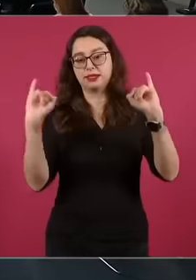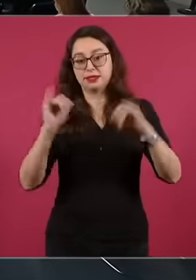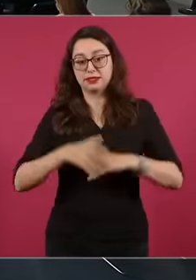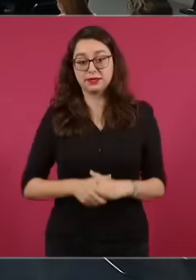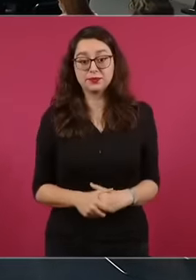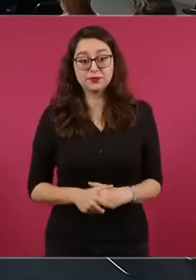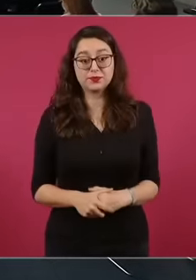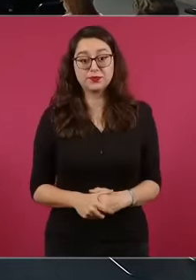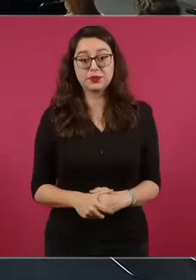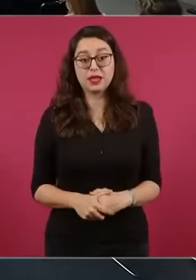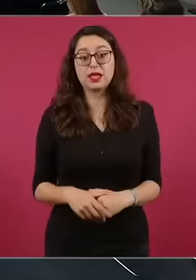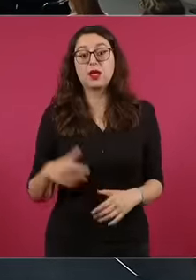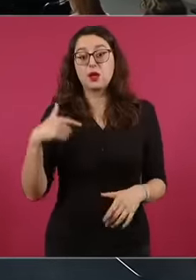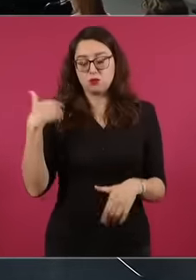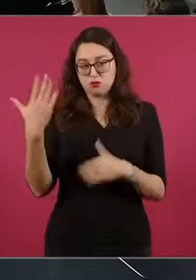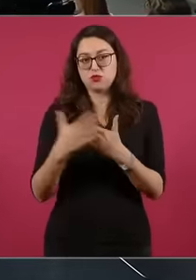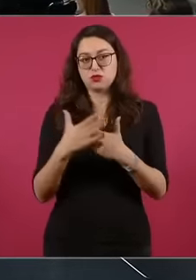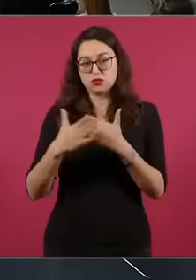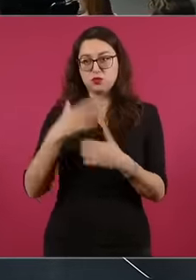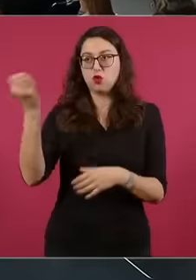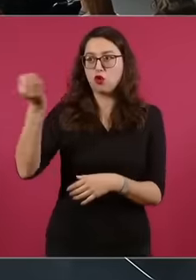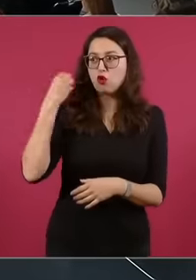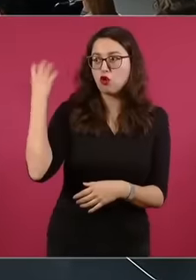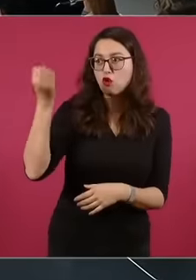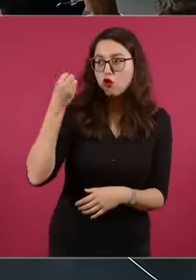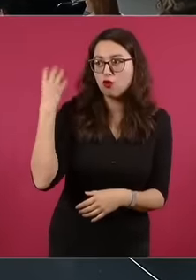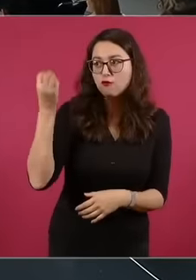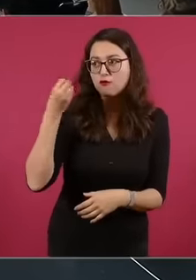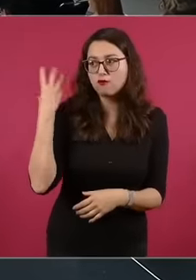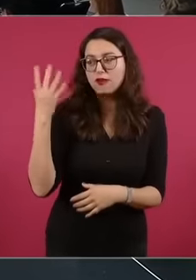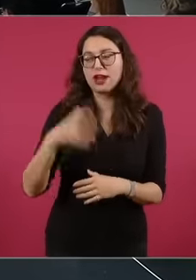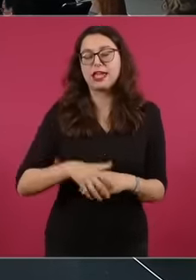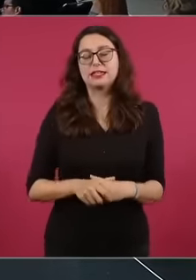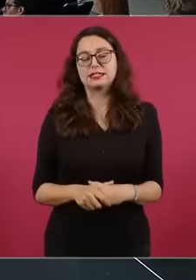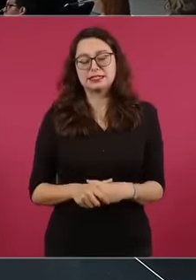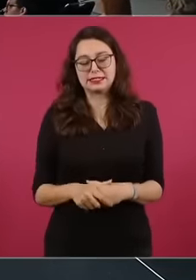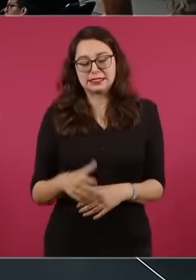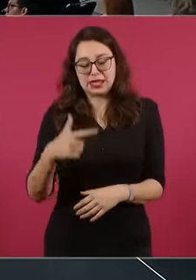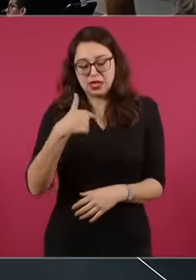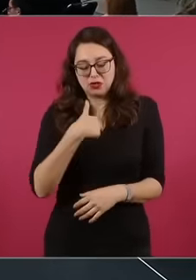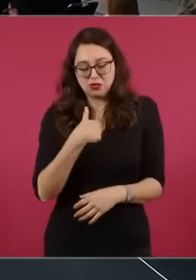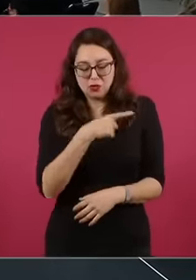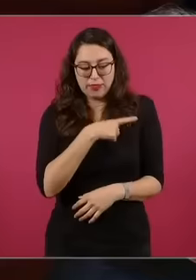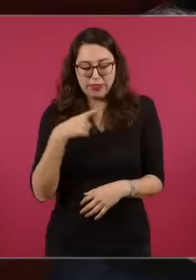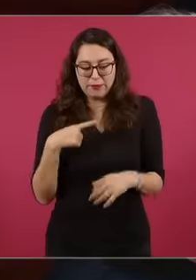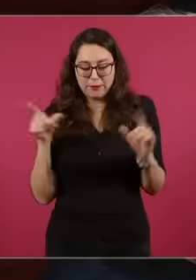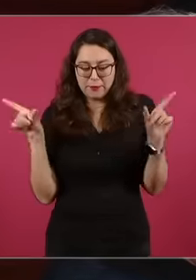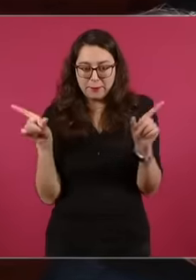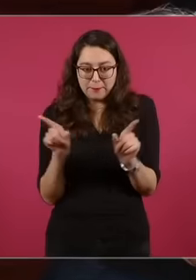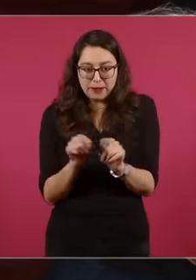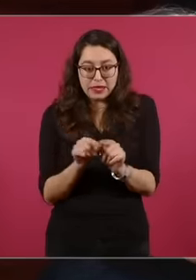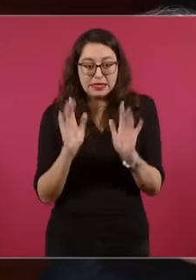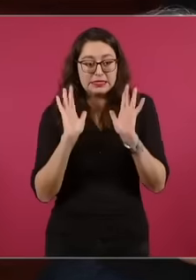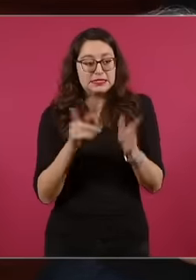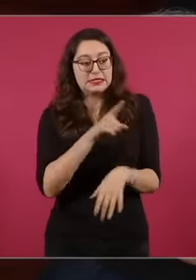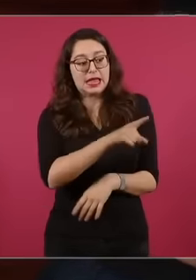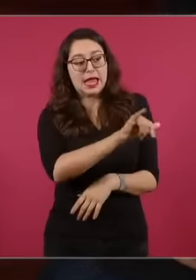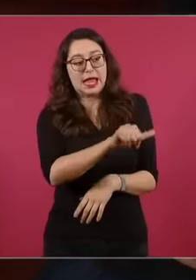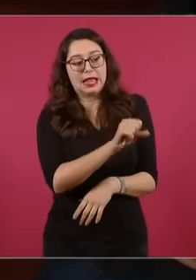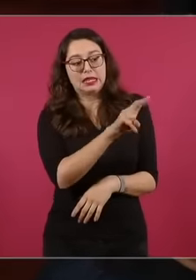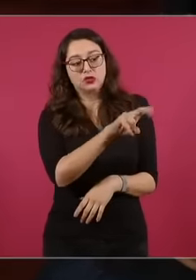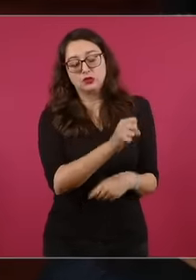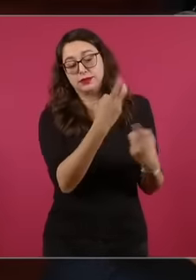de ser breve ahora, porque vino Jesús a decirme que nomás haga dos preguntas porque para que dé oportunidad a los